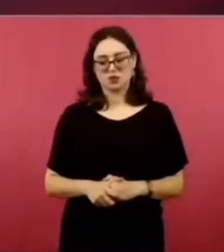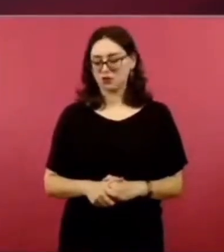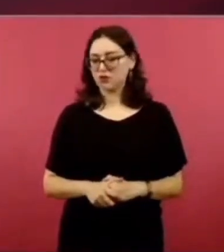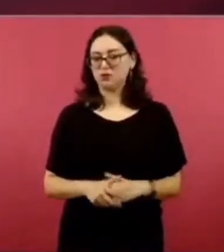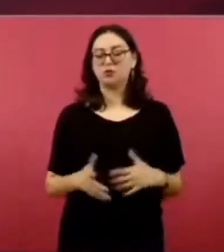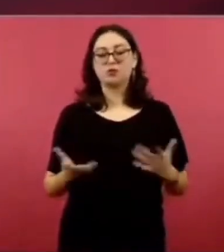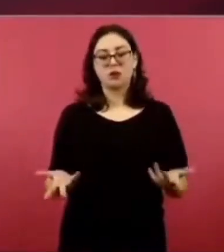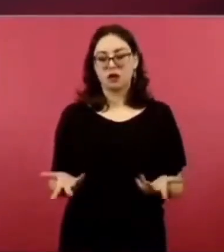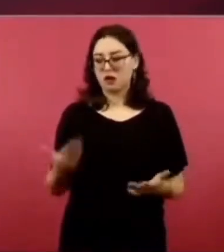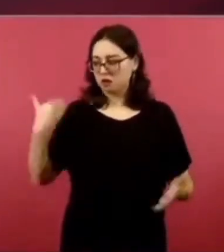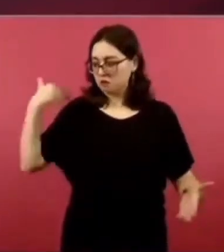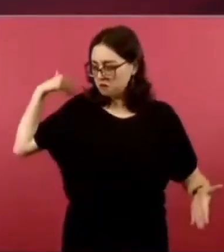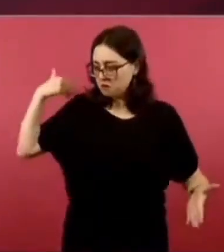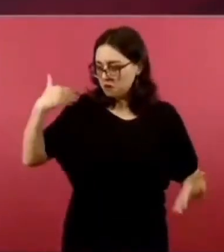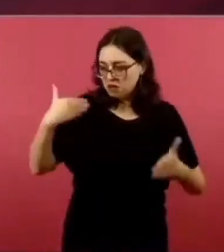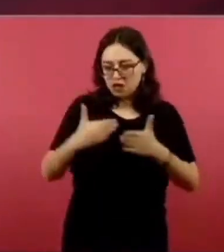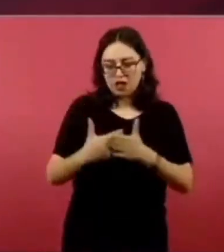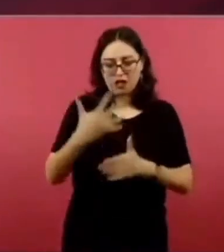tiene menos deuda